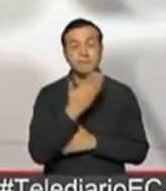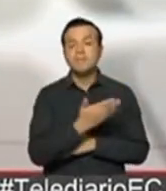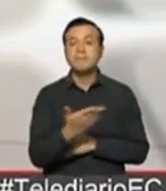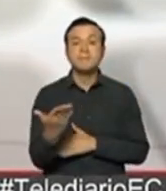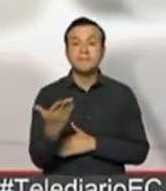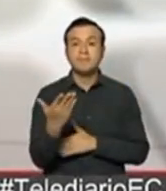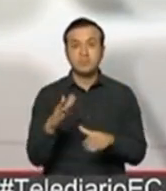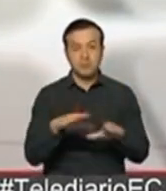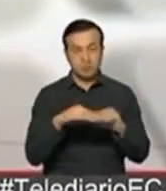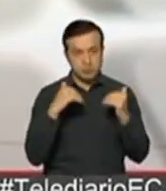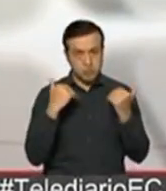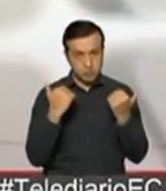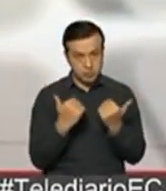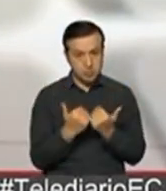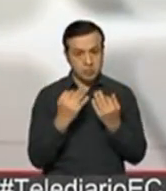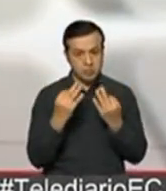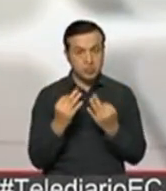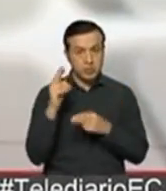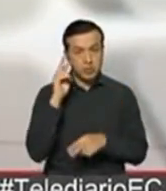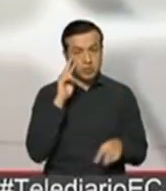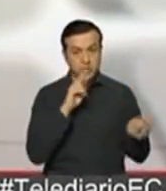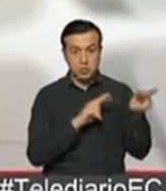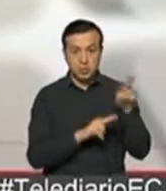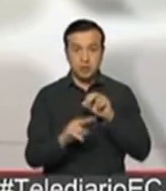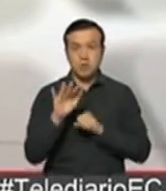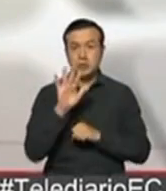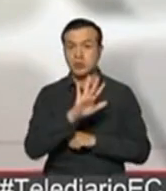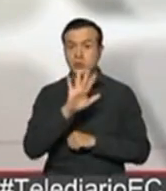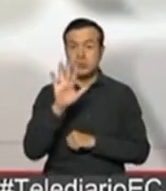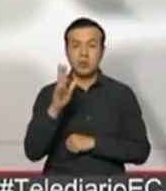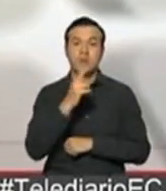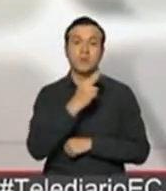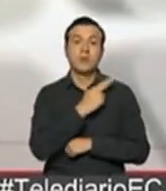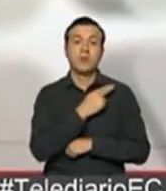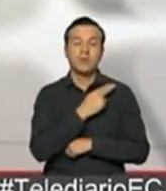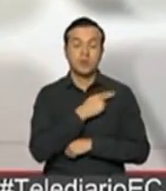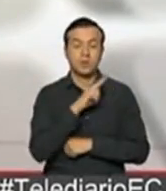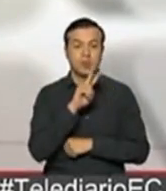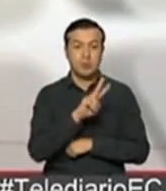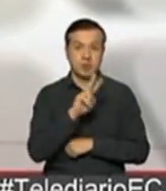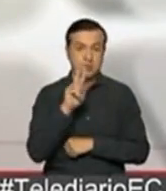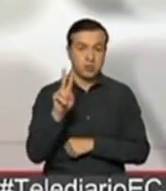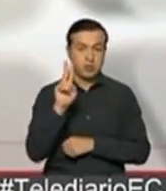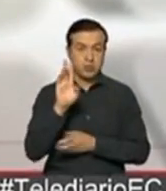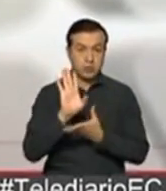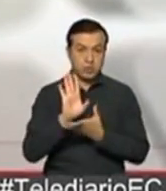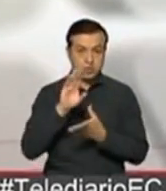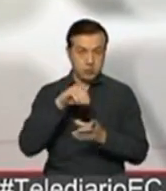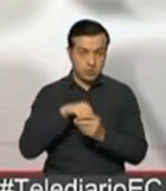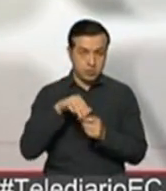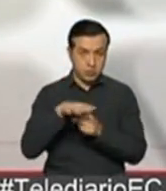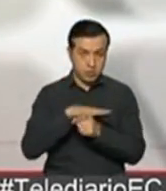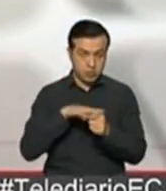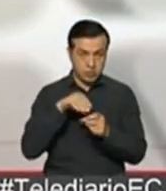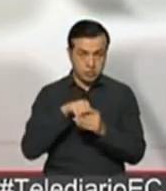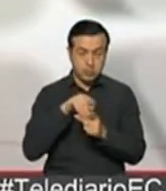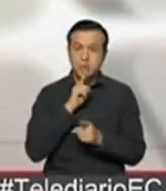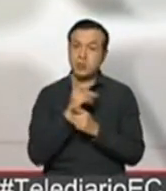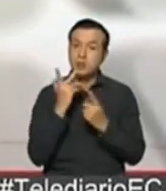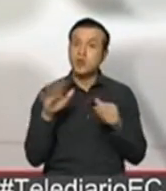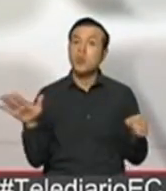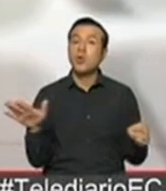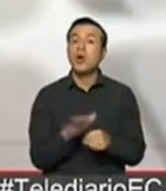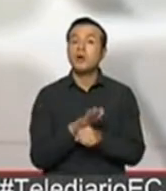los comités para evaluar 55 universidades y 22 sedes y extensiones en total